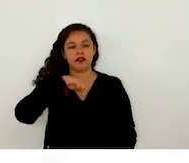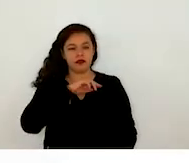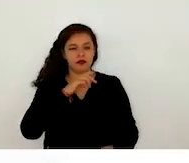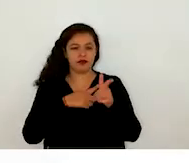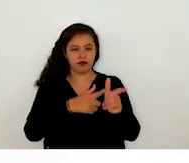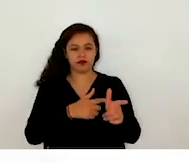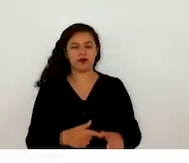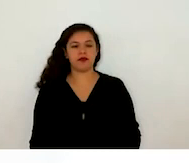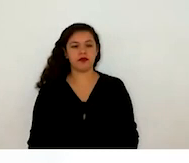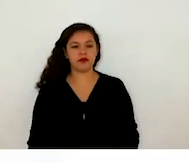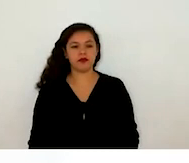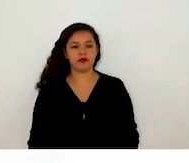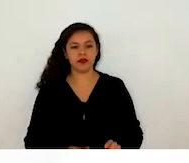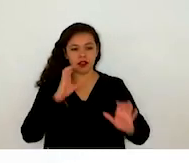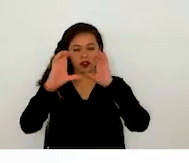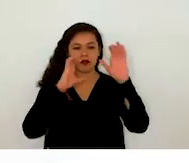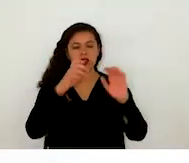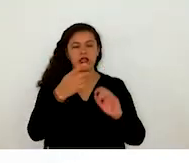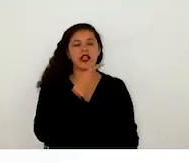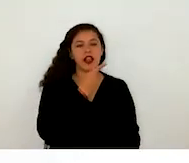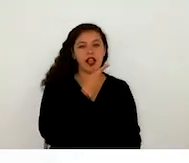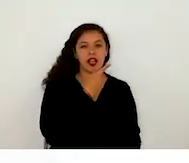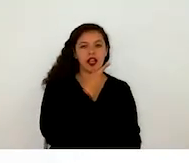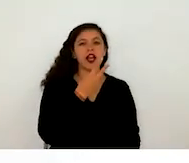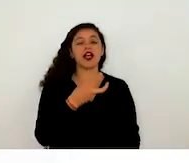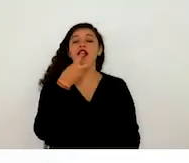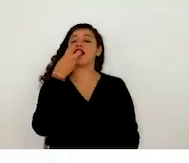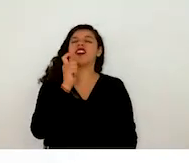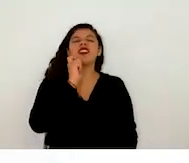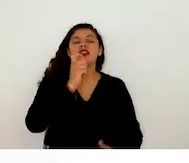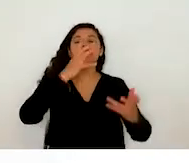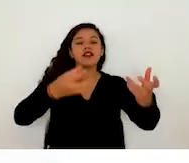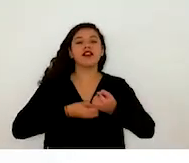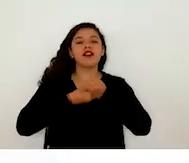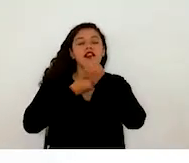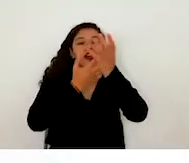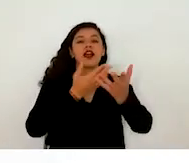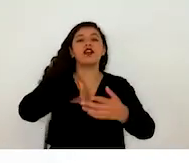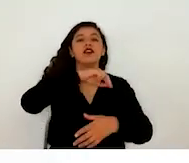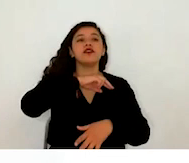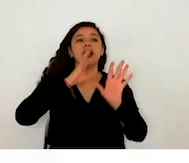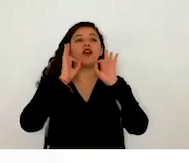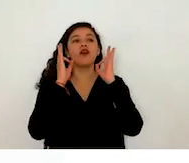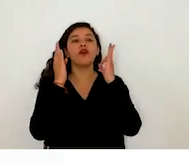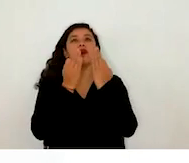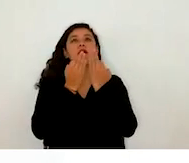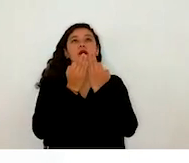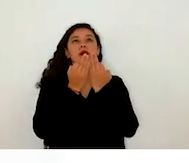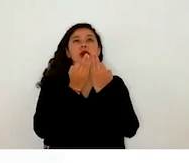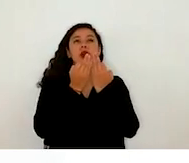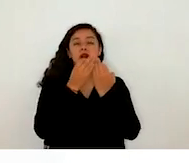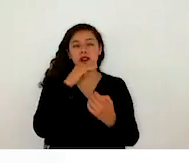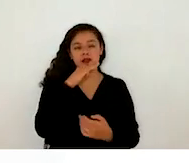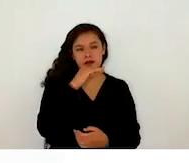seguimos en la comunicación verbal dice que son las expresiones que utilizan para dirigidos a los demás éstas incluyen